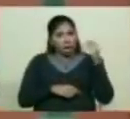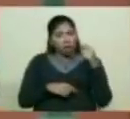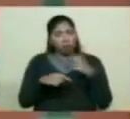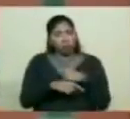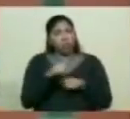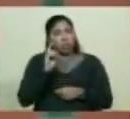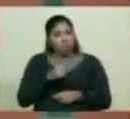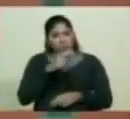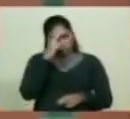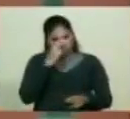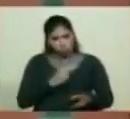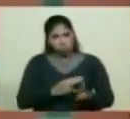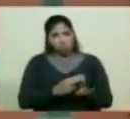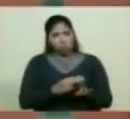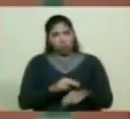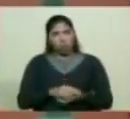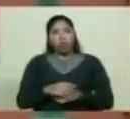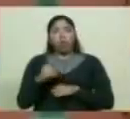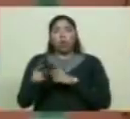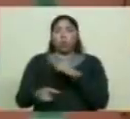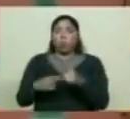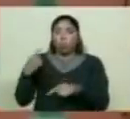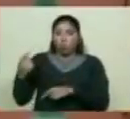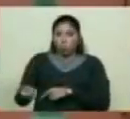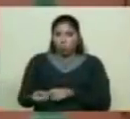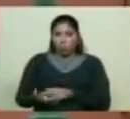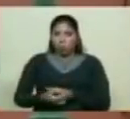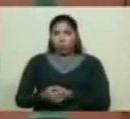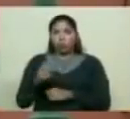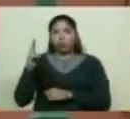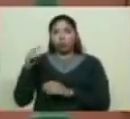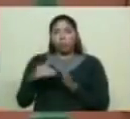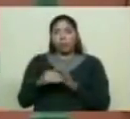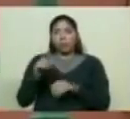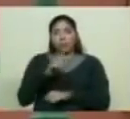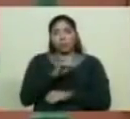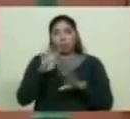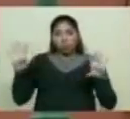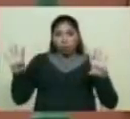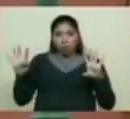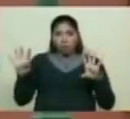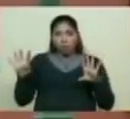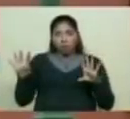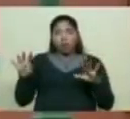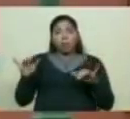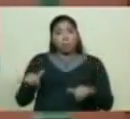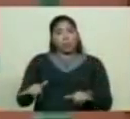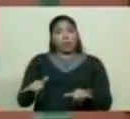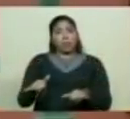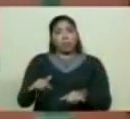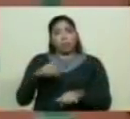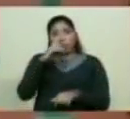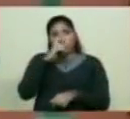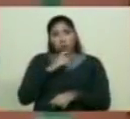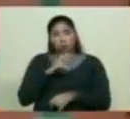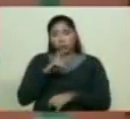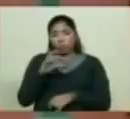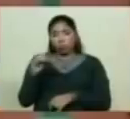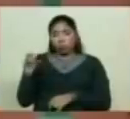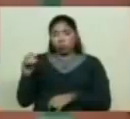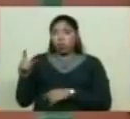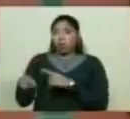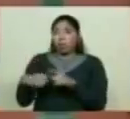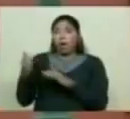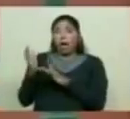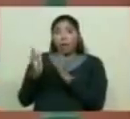conmemorar y luego en el 2019 el discurso de angostura pero los pocos meses en